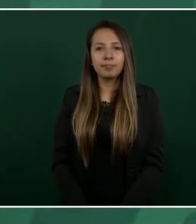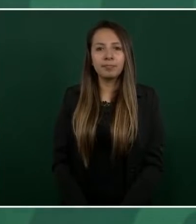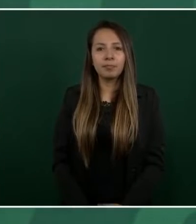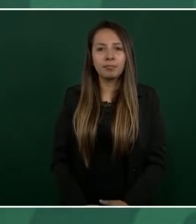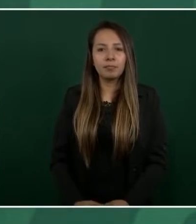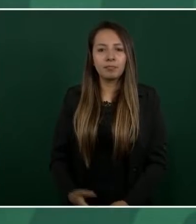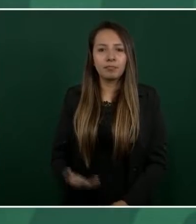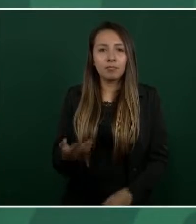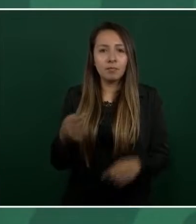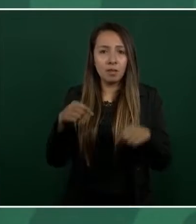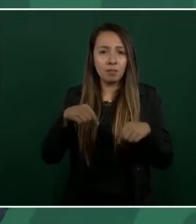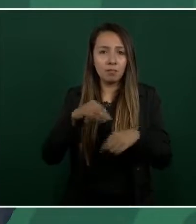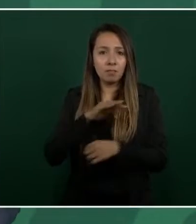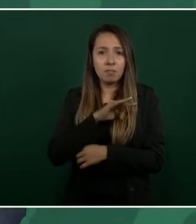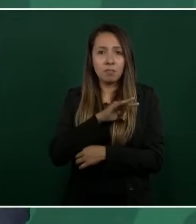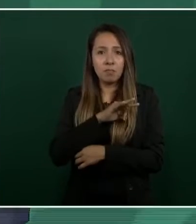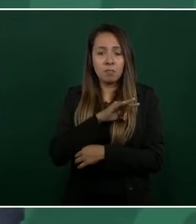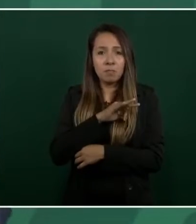podemos aplicar.